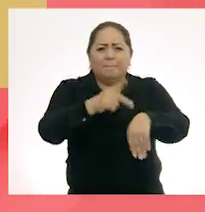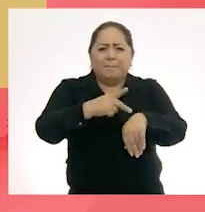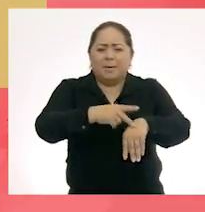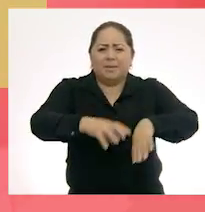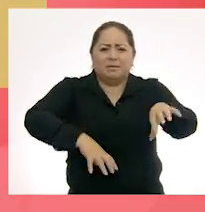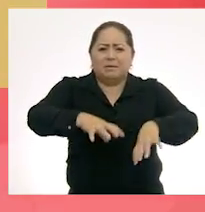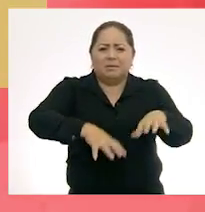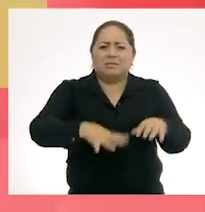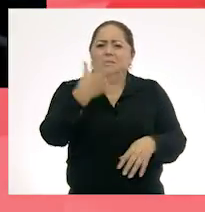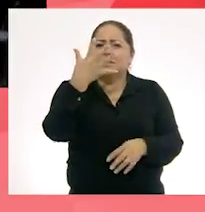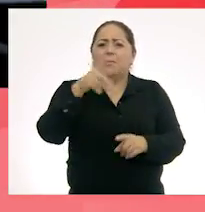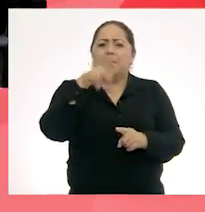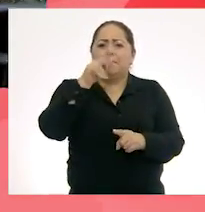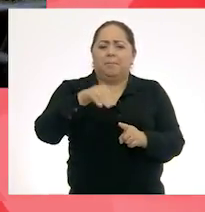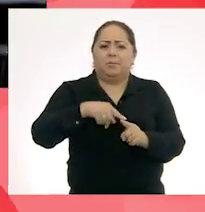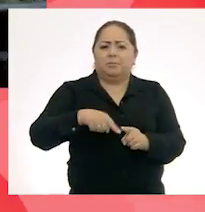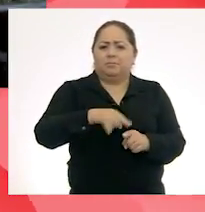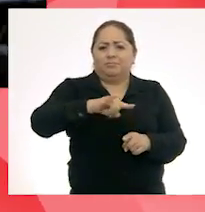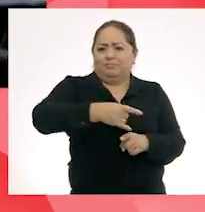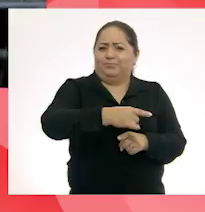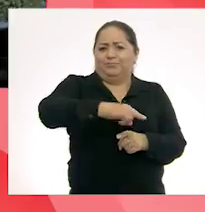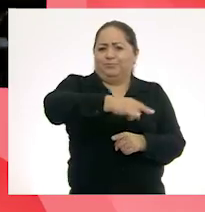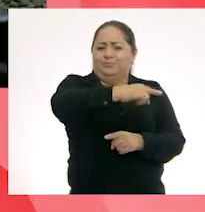de unos 5 kilómetros.